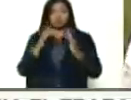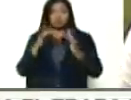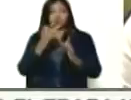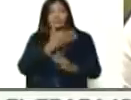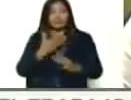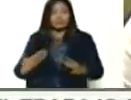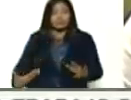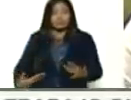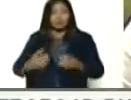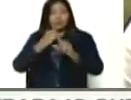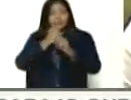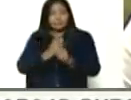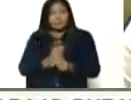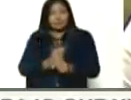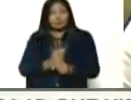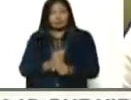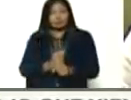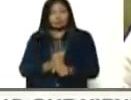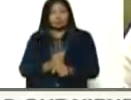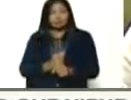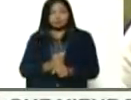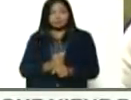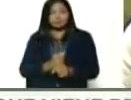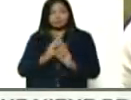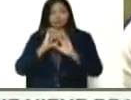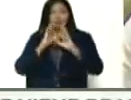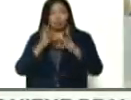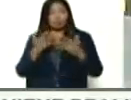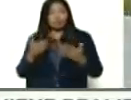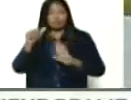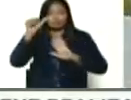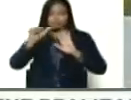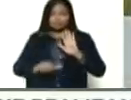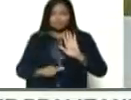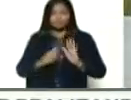espero su comentario